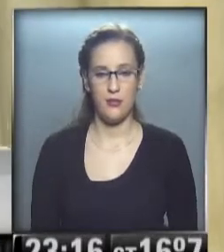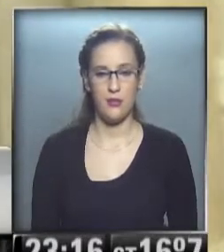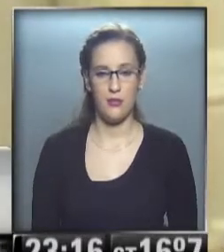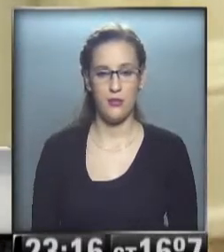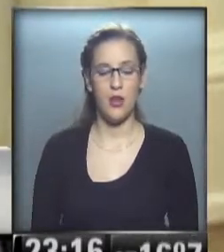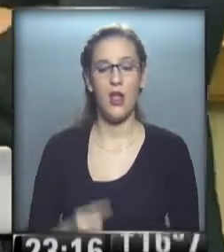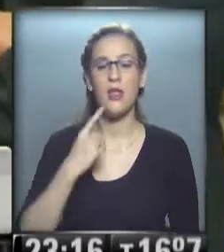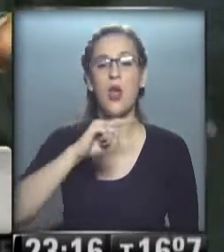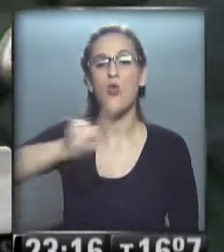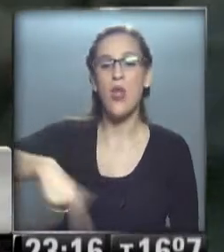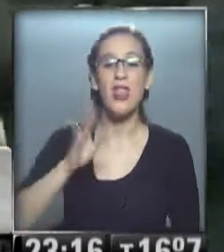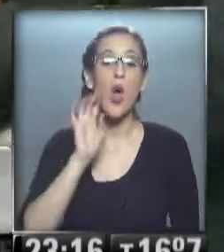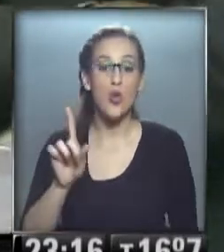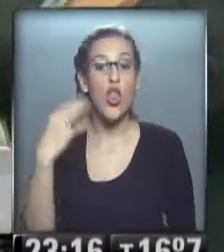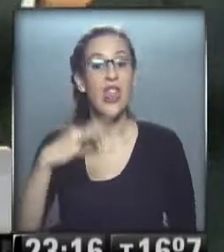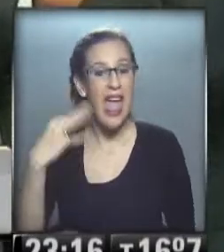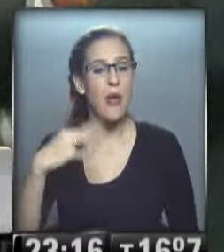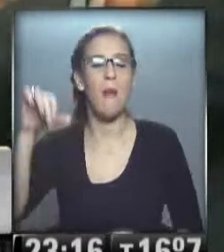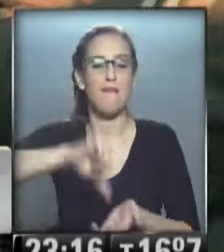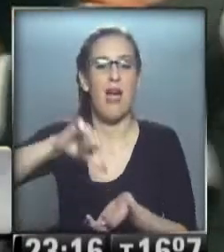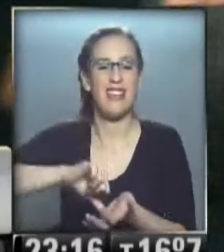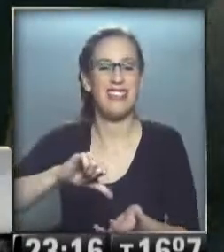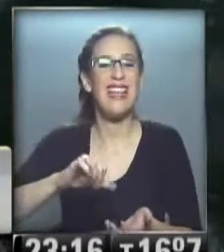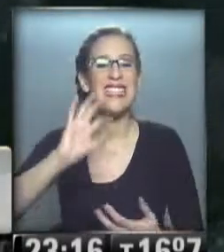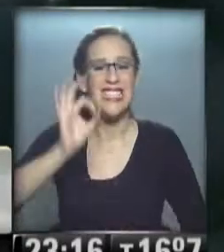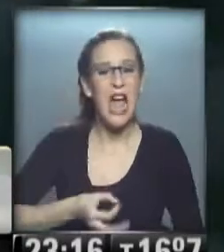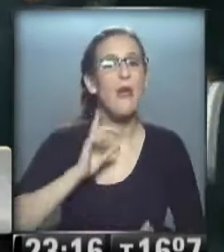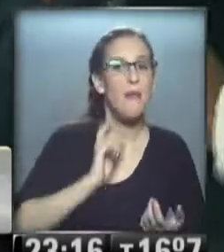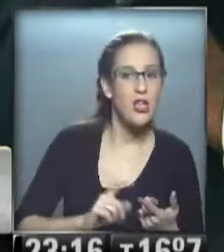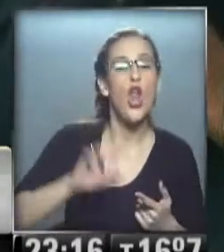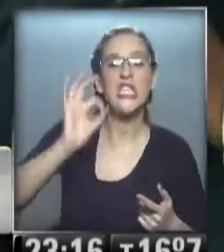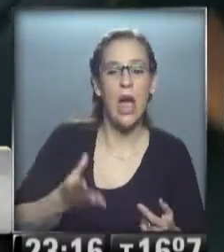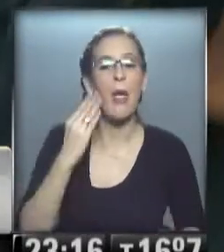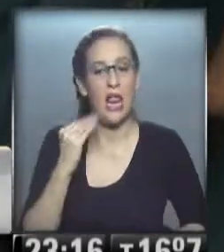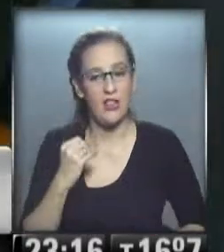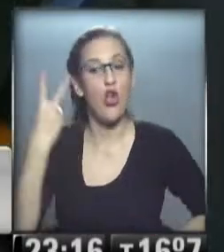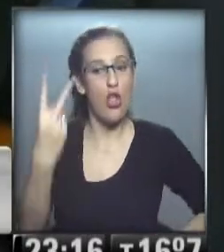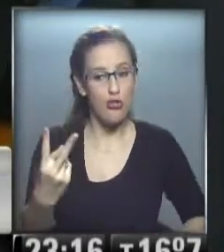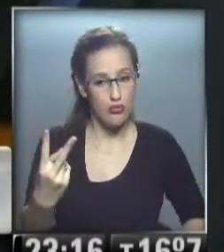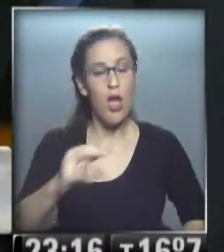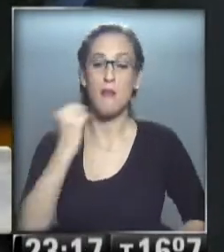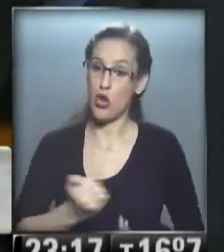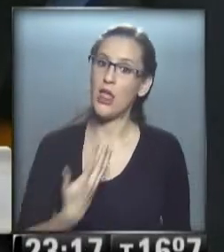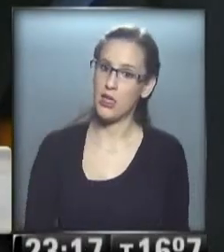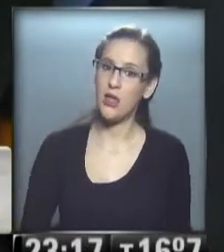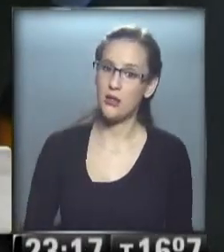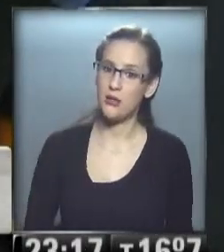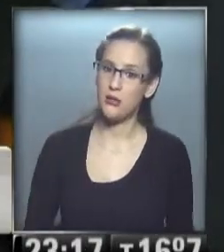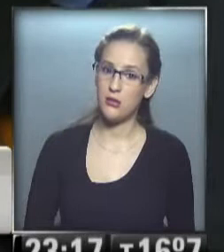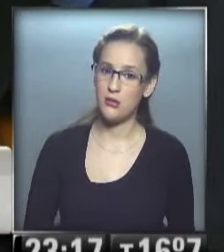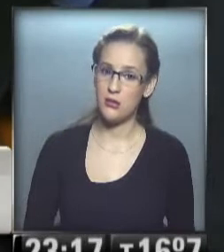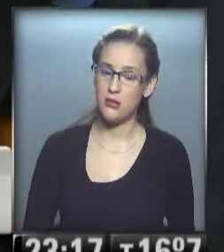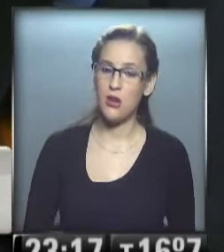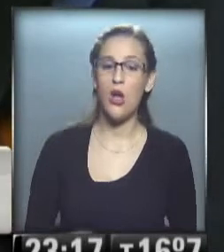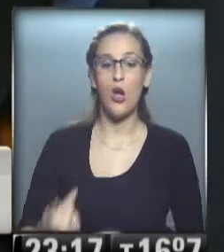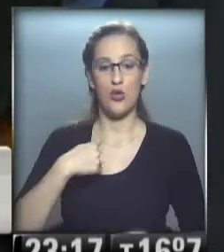tendrán que ser un país bilingüe. And you sí would have to become. Sí. Señor presidente. Mr. President. El que está